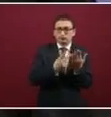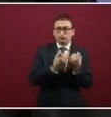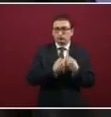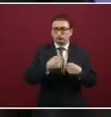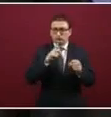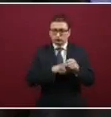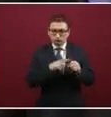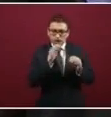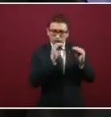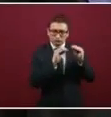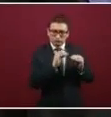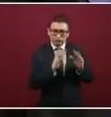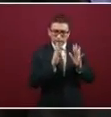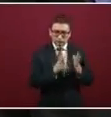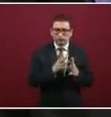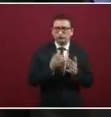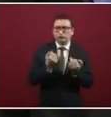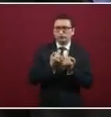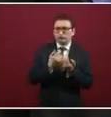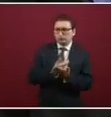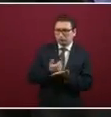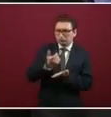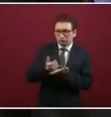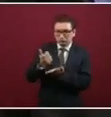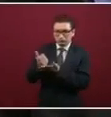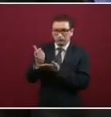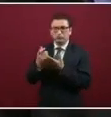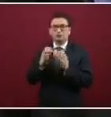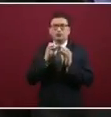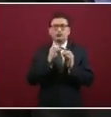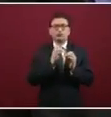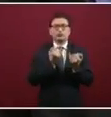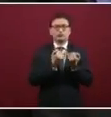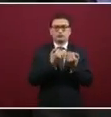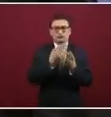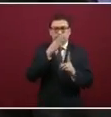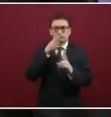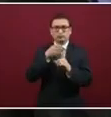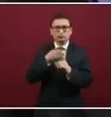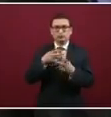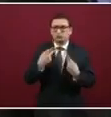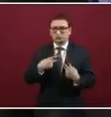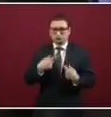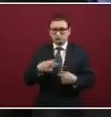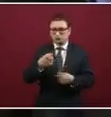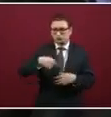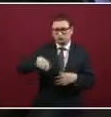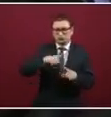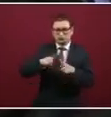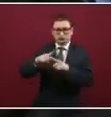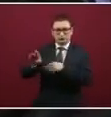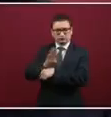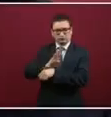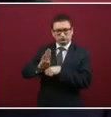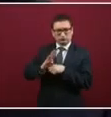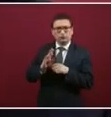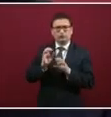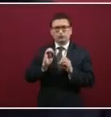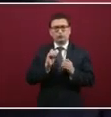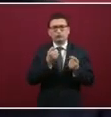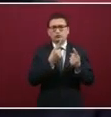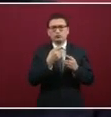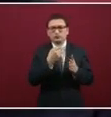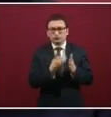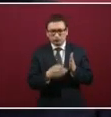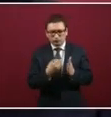si ya se hicieron todos los pagos, si ya se cumplieron las metas de beneficiarios, algunos otros pendientes como la